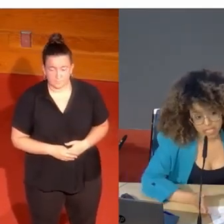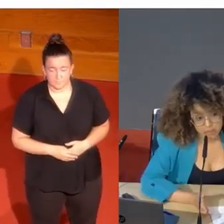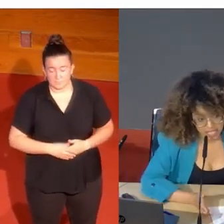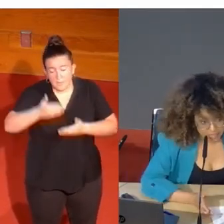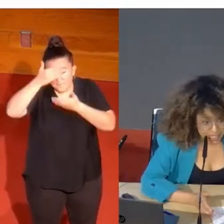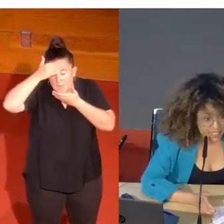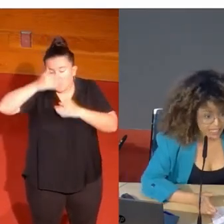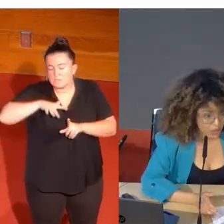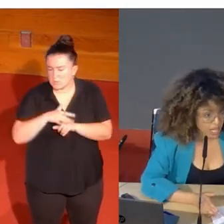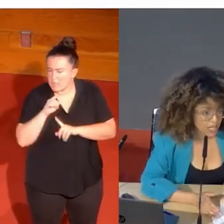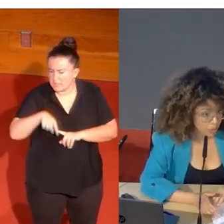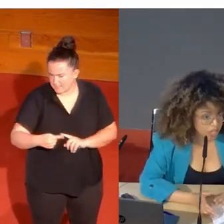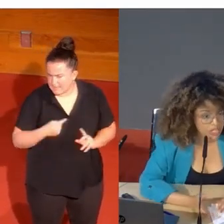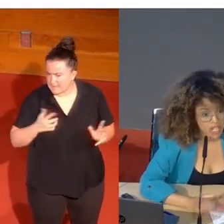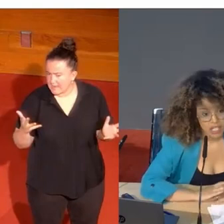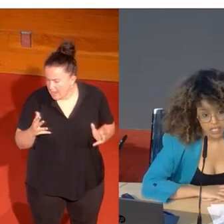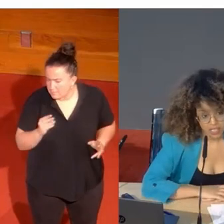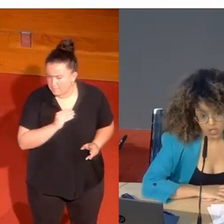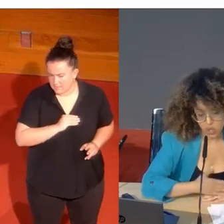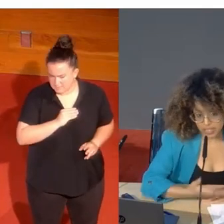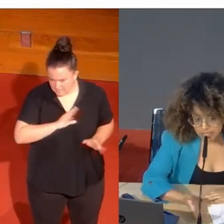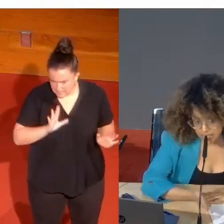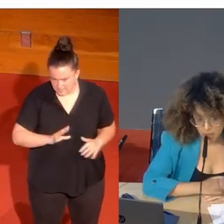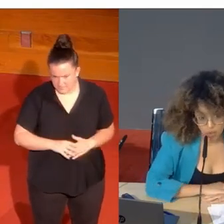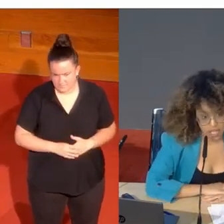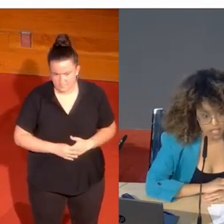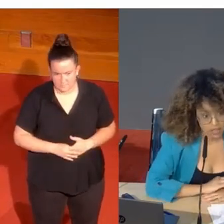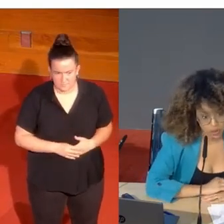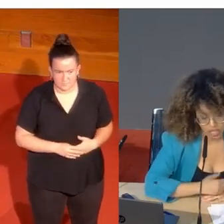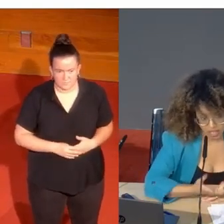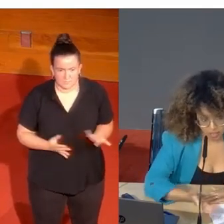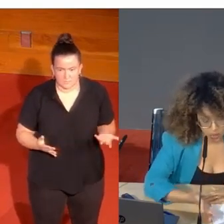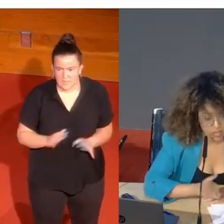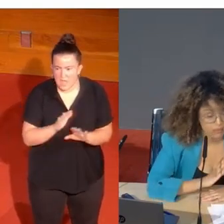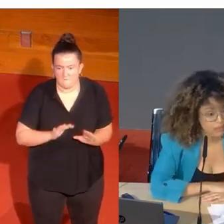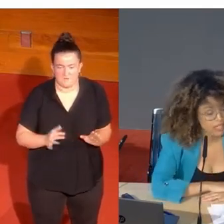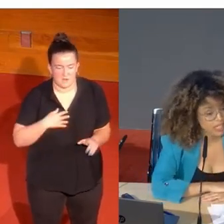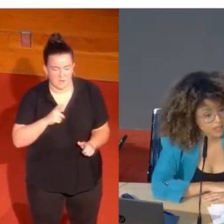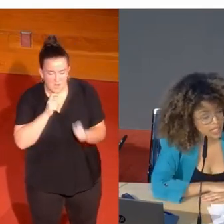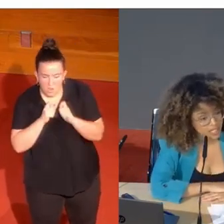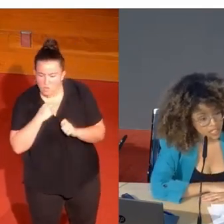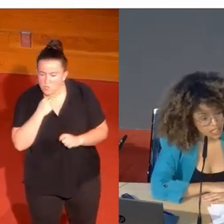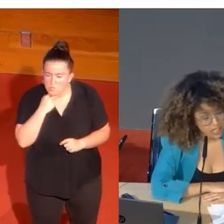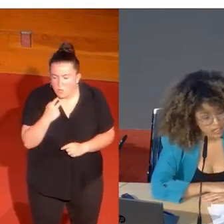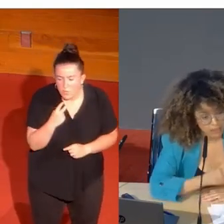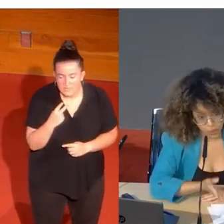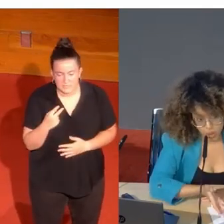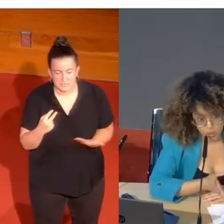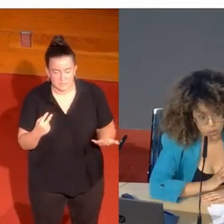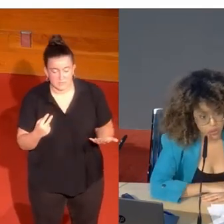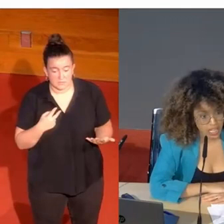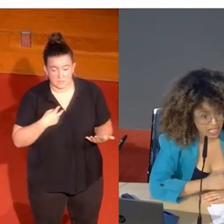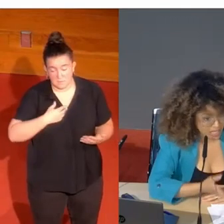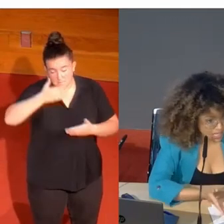en Marruecos también es bastante crítica o sea las voces que son críticas con la con la con el régimen de